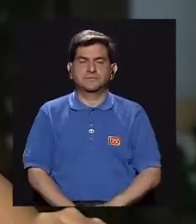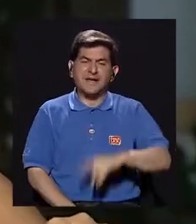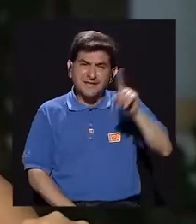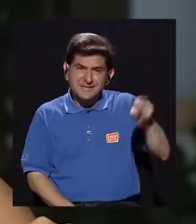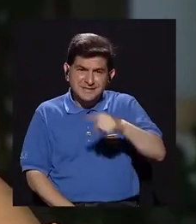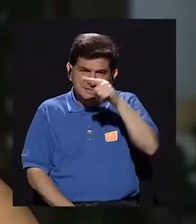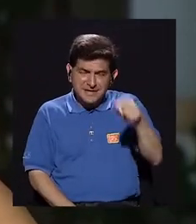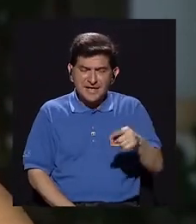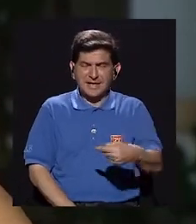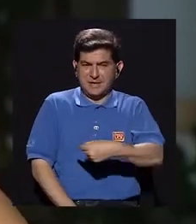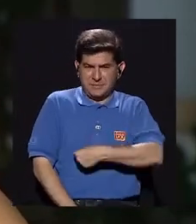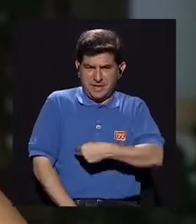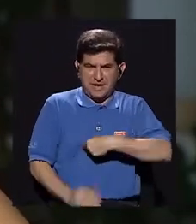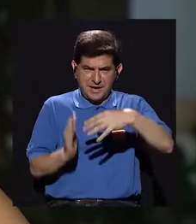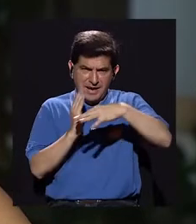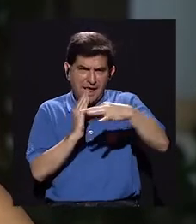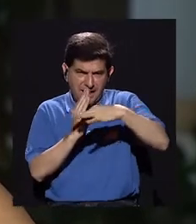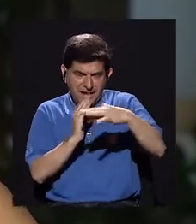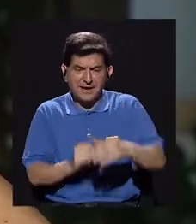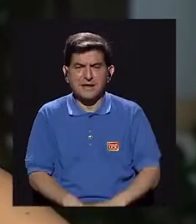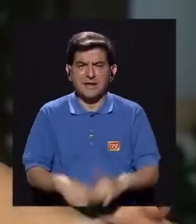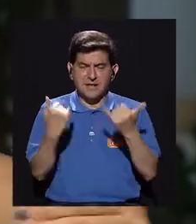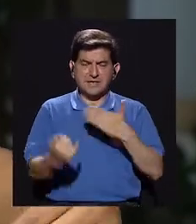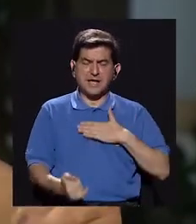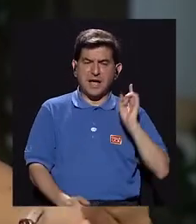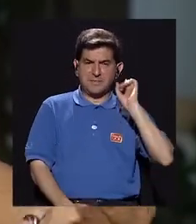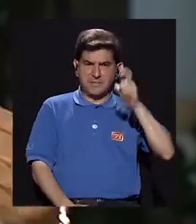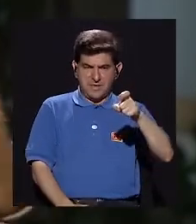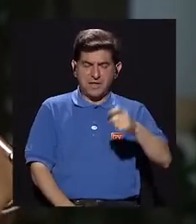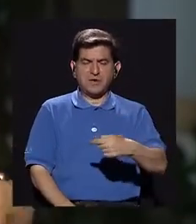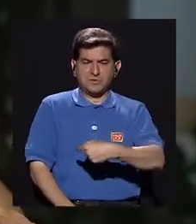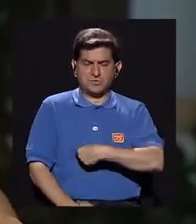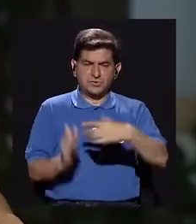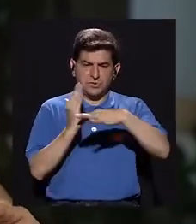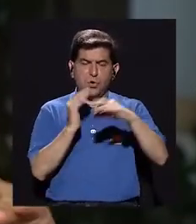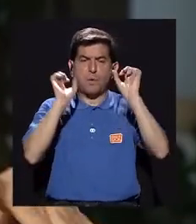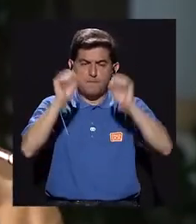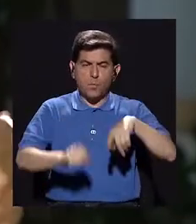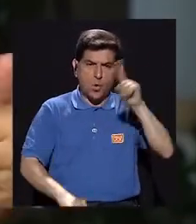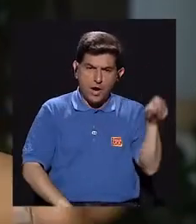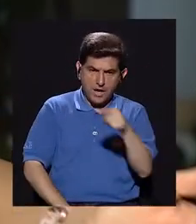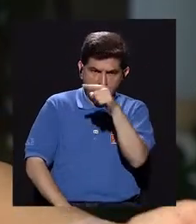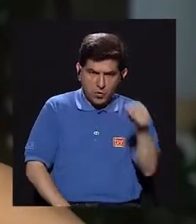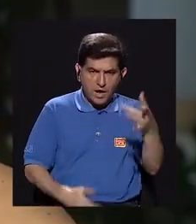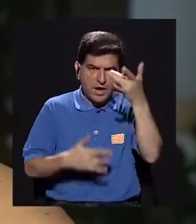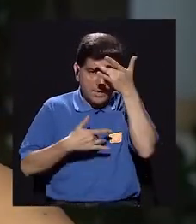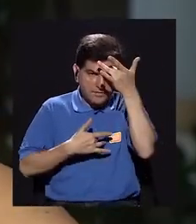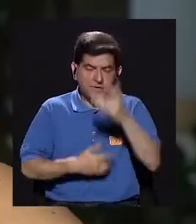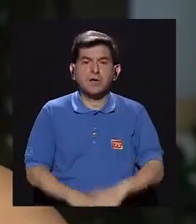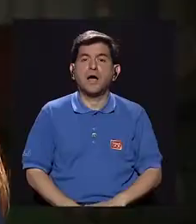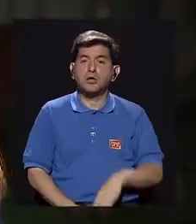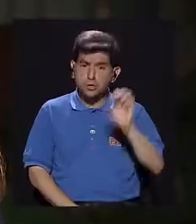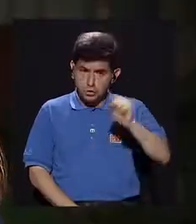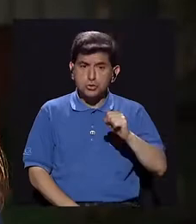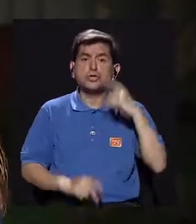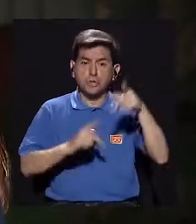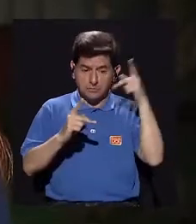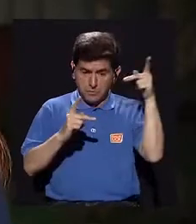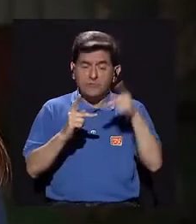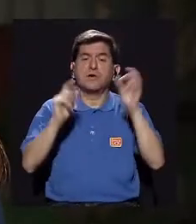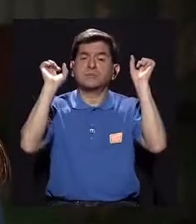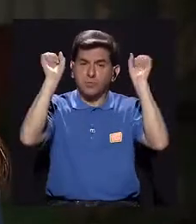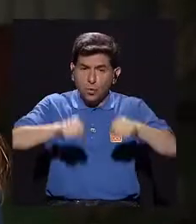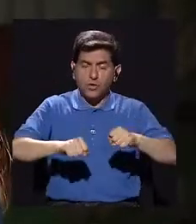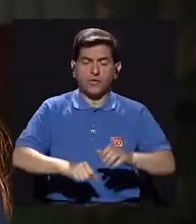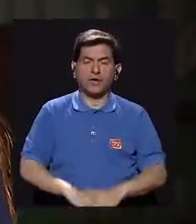¿Se logra eliminar el hígado graso? Si ya, a mí ya me diagnosticaron con hígado graso, ¿yo podría eliminar esta enfermedad? Perfectamente lo